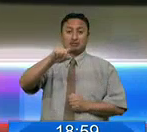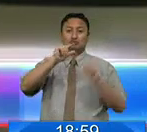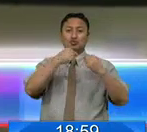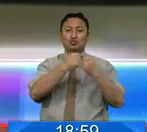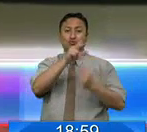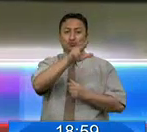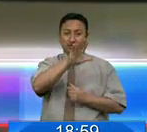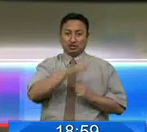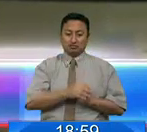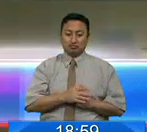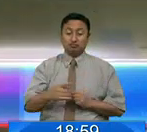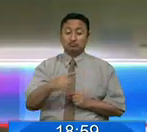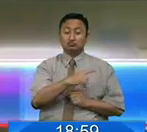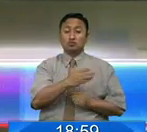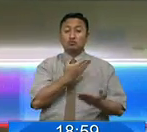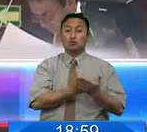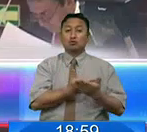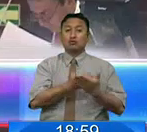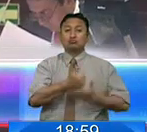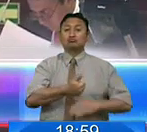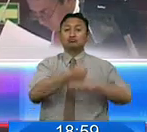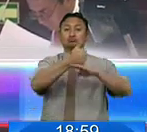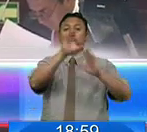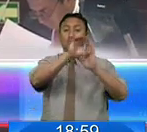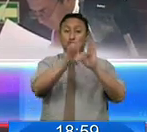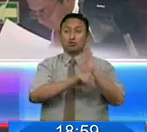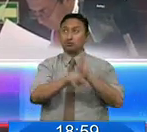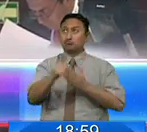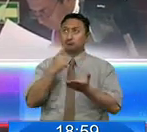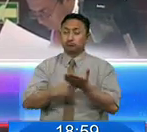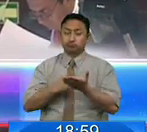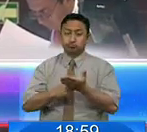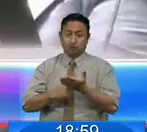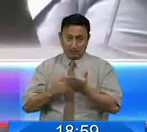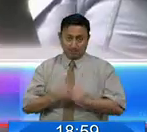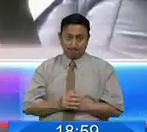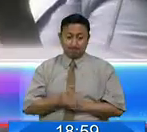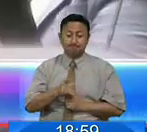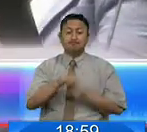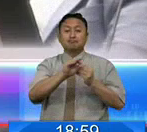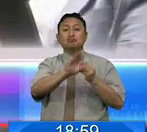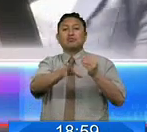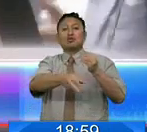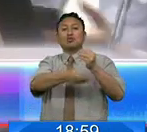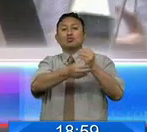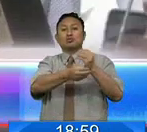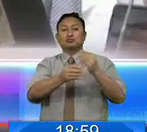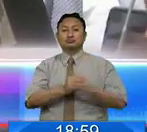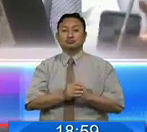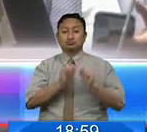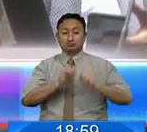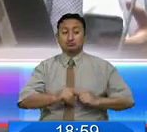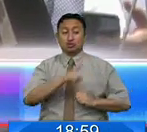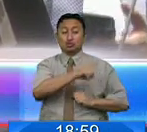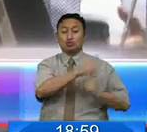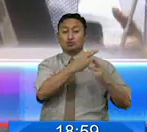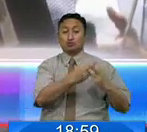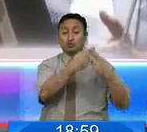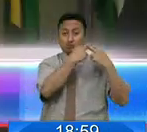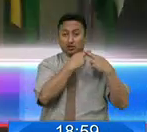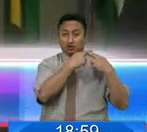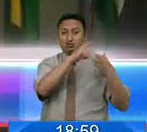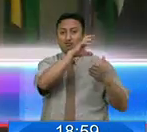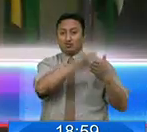prepara una propuesta para que la corte constitucional la analice se trata de una enmienda constitucional que restaría atribuciones al